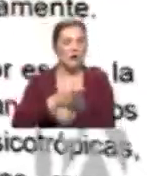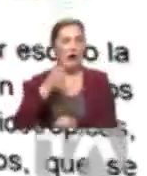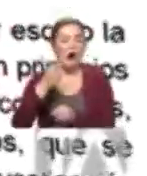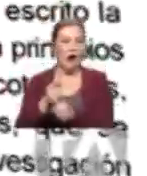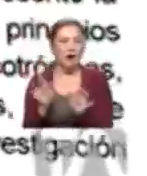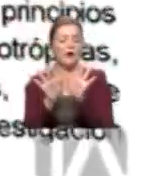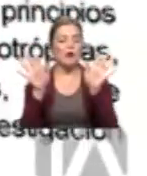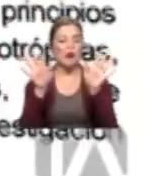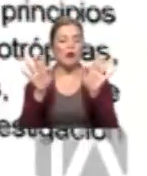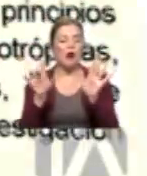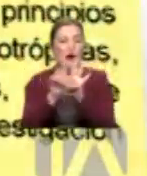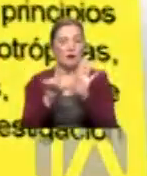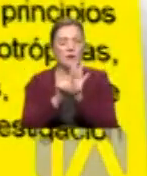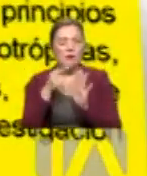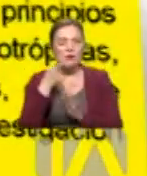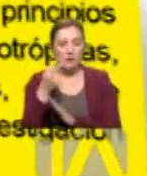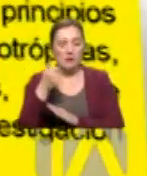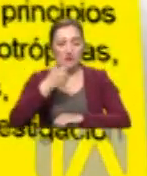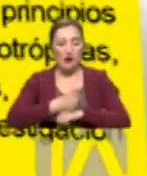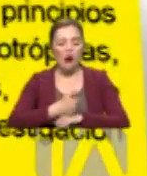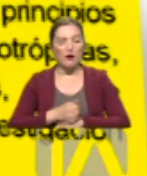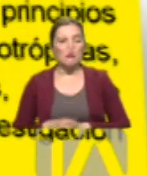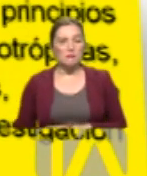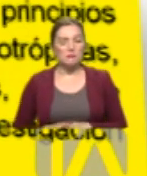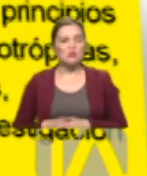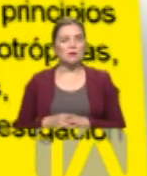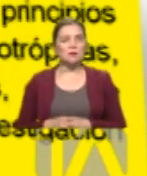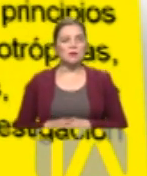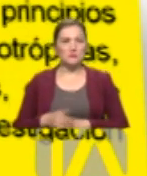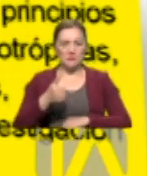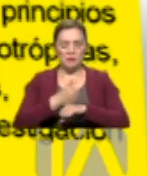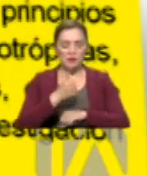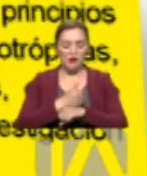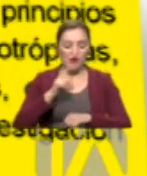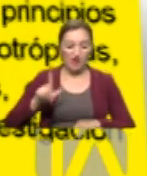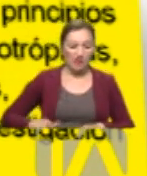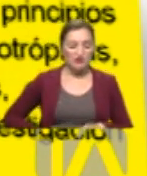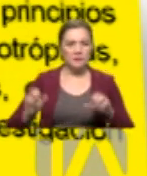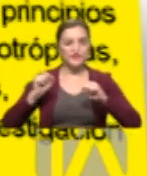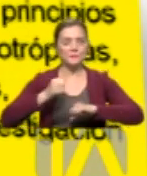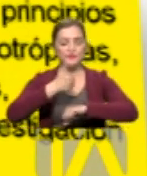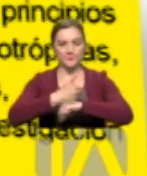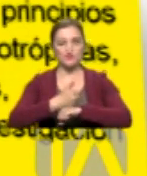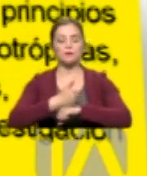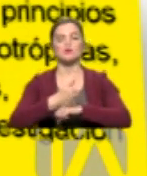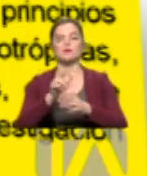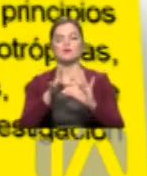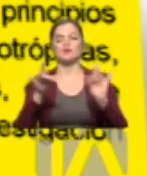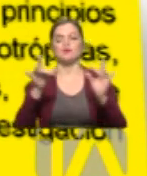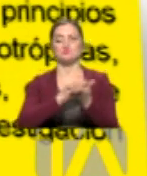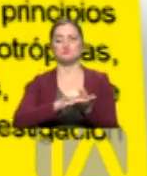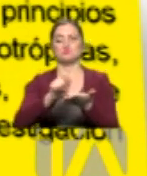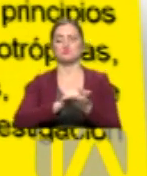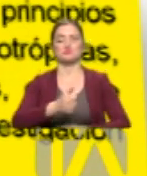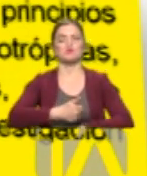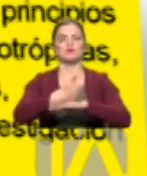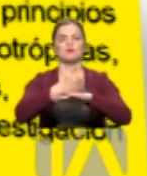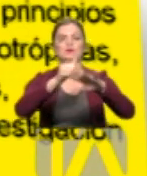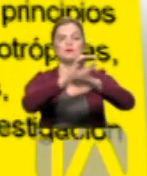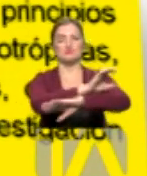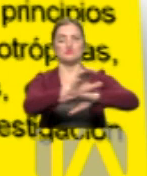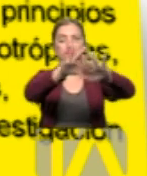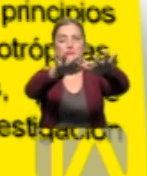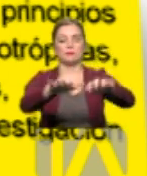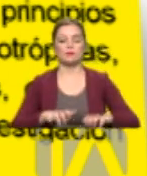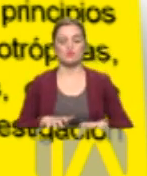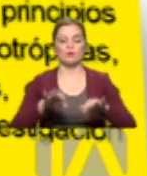disposiciones generales de la ley, se establece que la Autoridad Sanitaria Nacional podrá autorizar por escrito la siembra, cultivo y